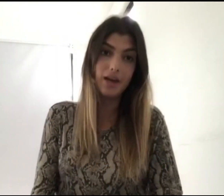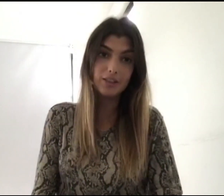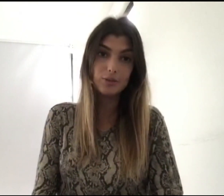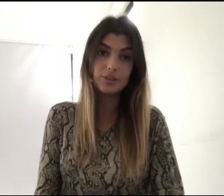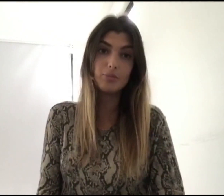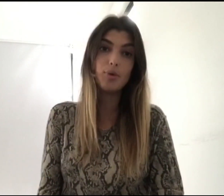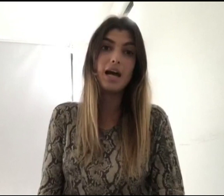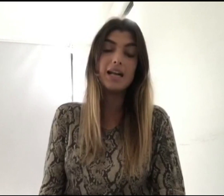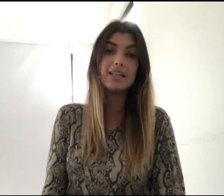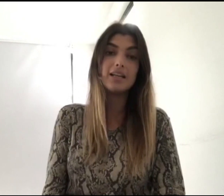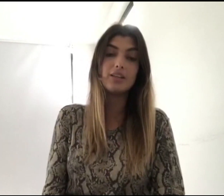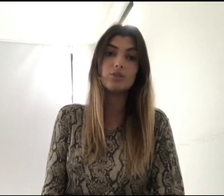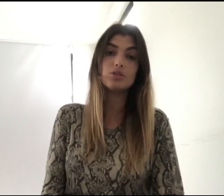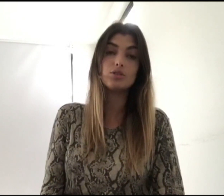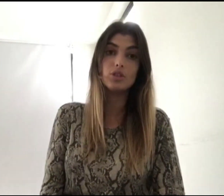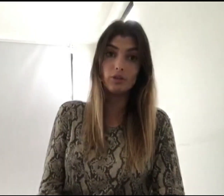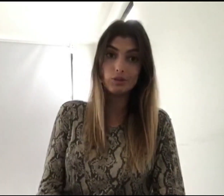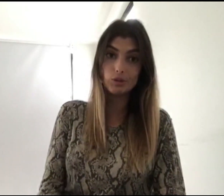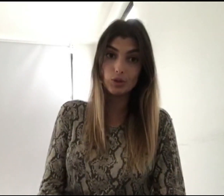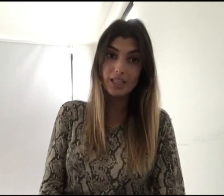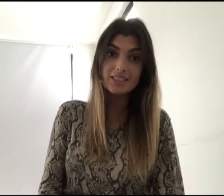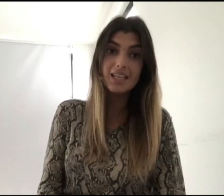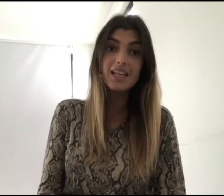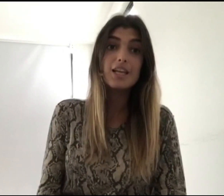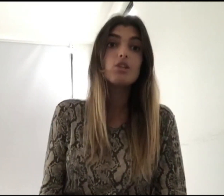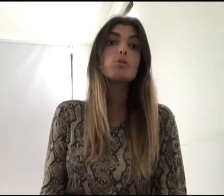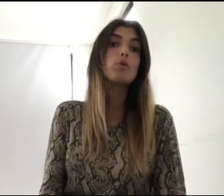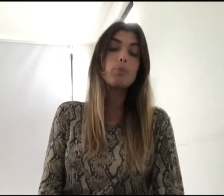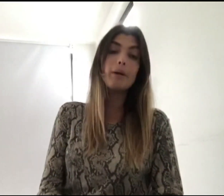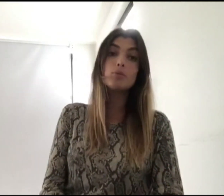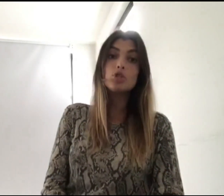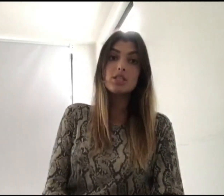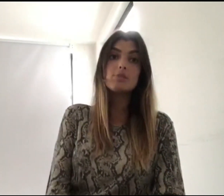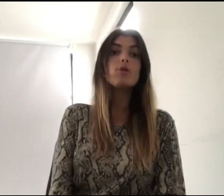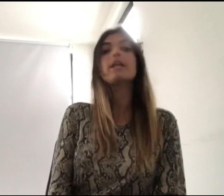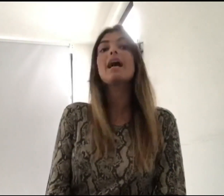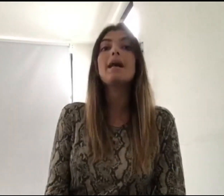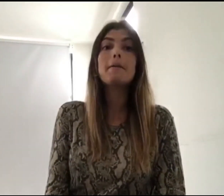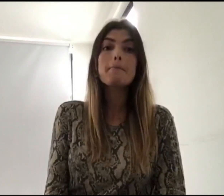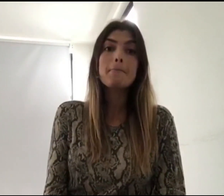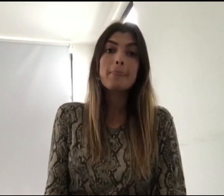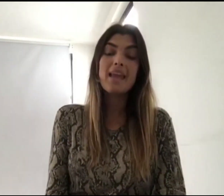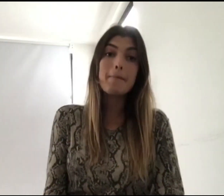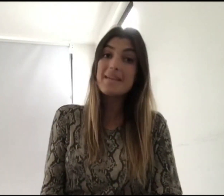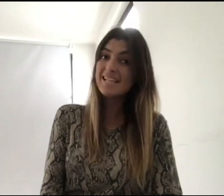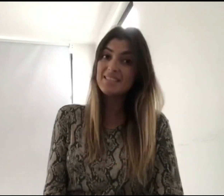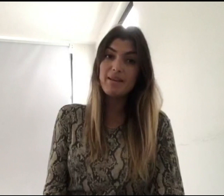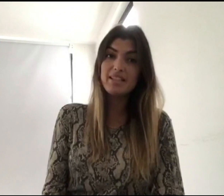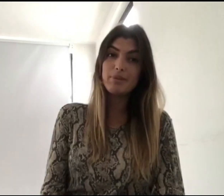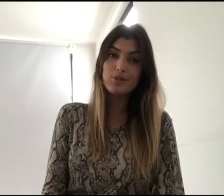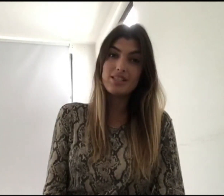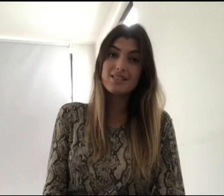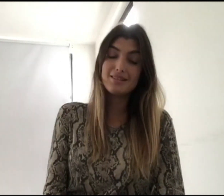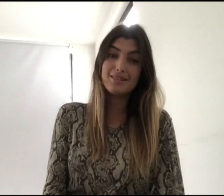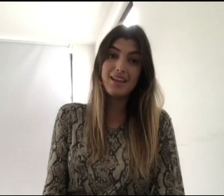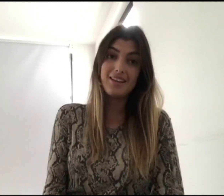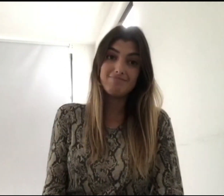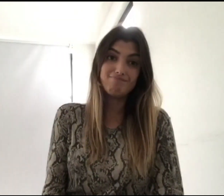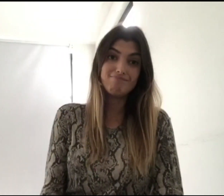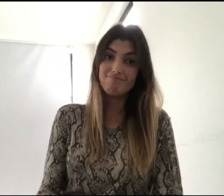estaban trabajando en temporada alta en nuestros hoteles. Nos preocupa muchísimo el dejar a miles y miles de